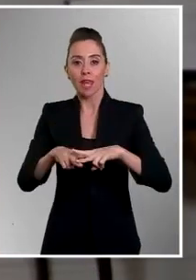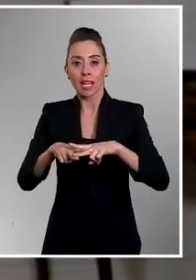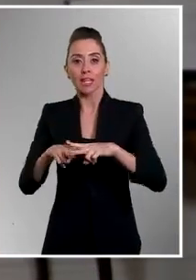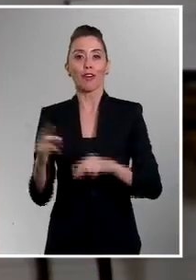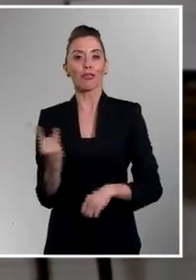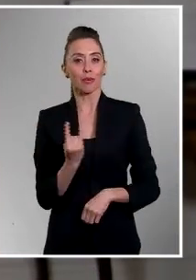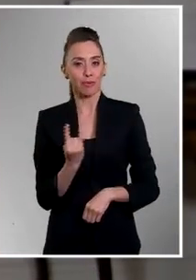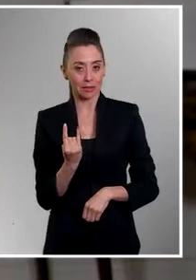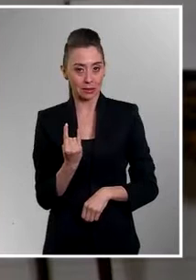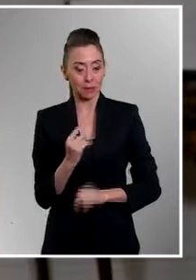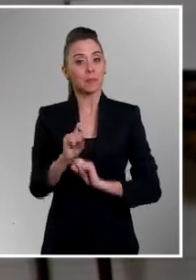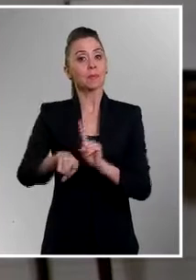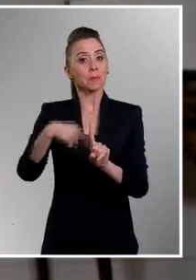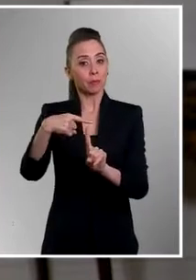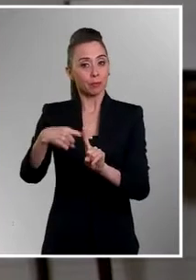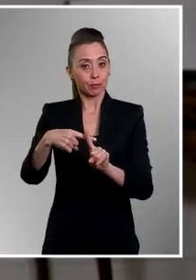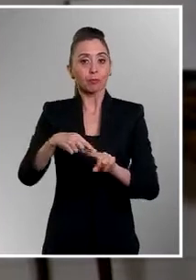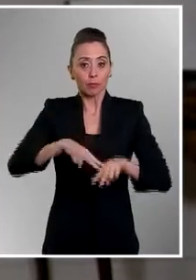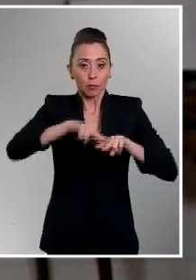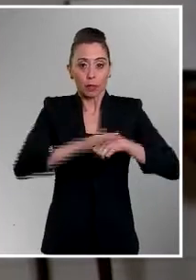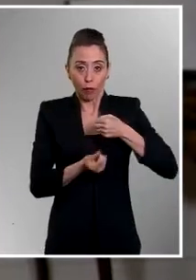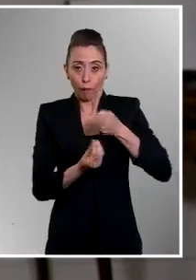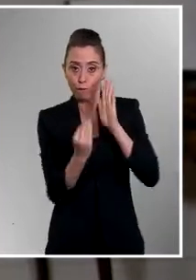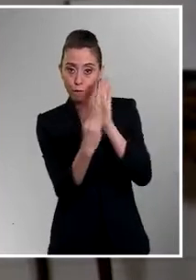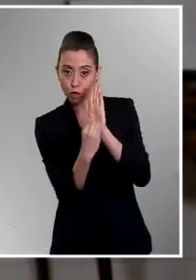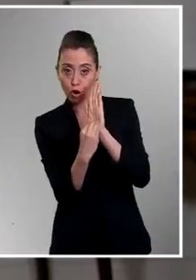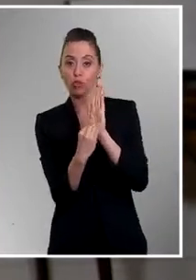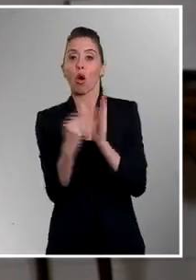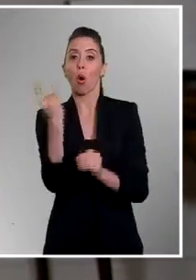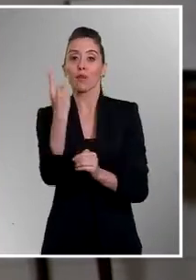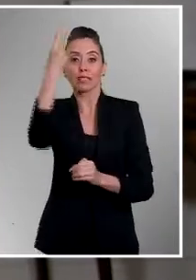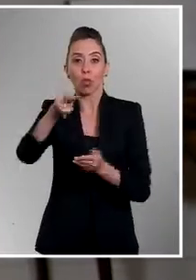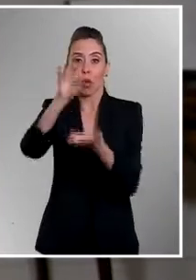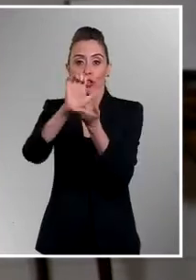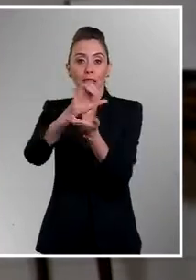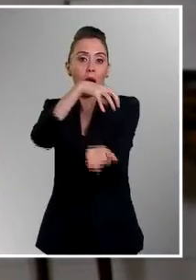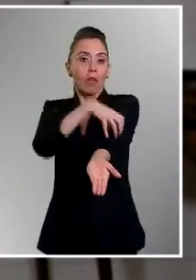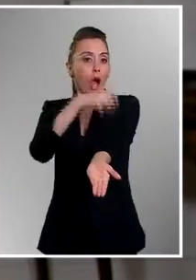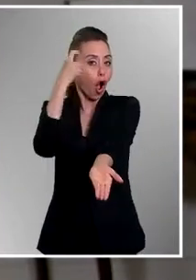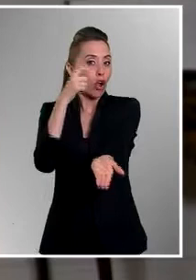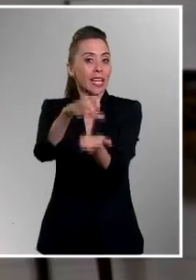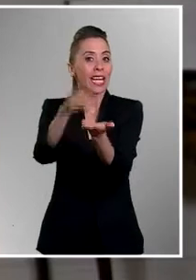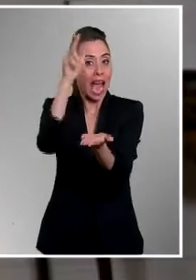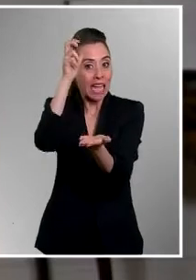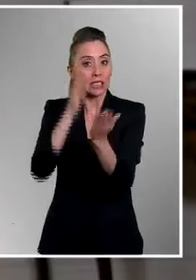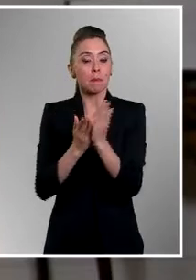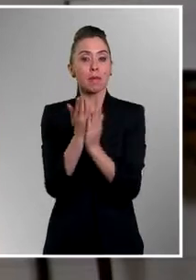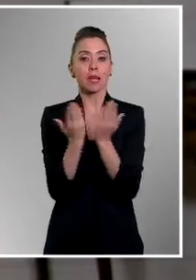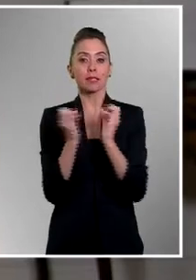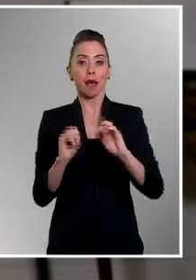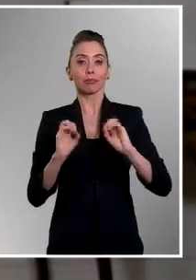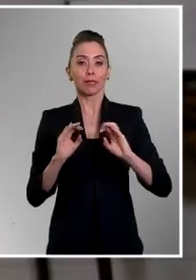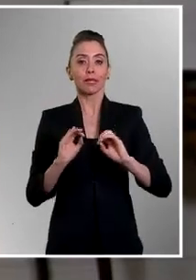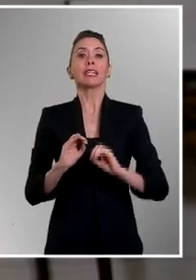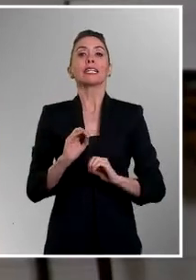universitaria además habrá fondos para que las universidades estatales de o'higgins y de aysén inicien su actividades académicas y para que